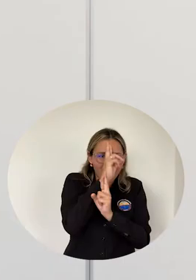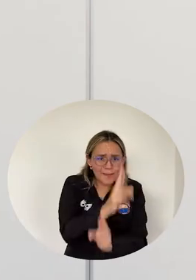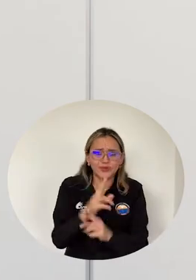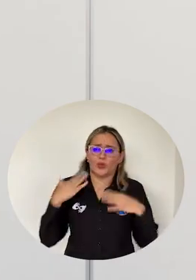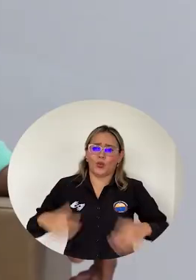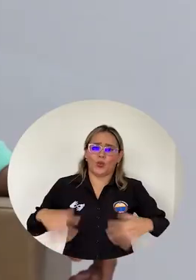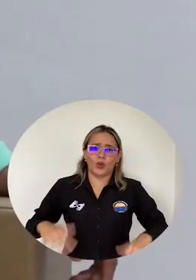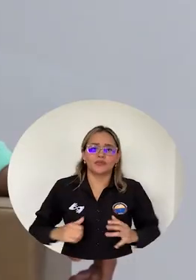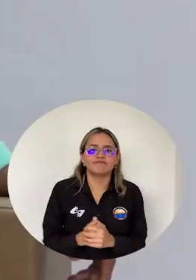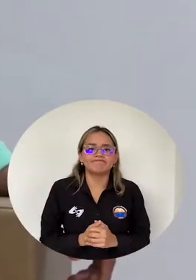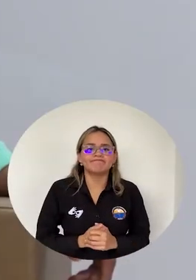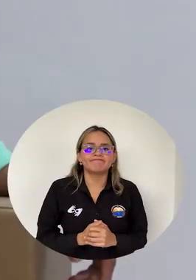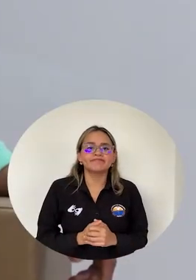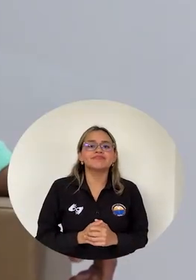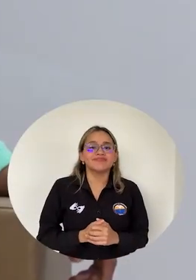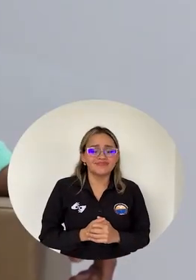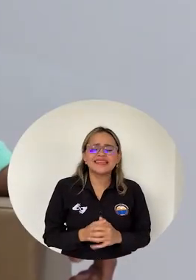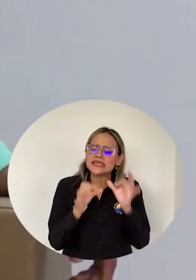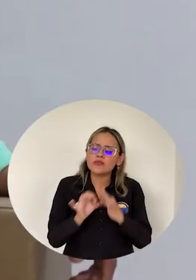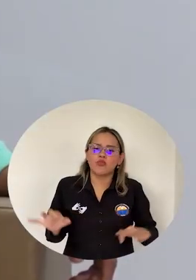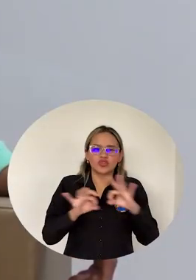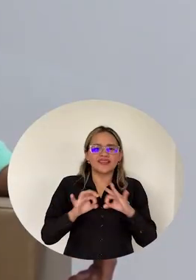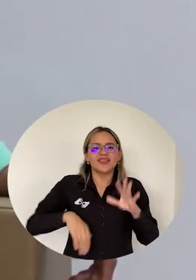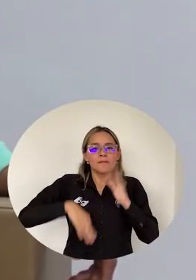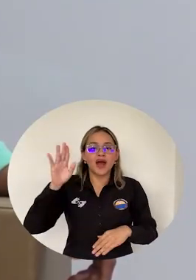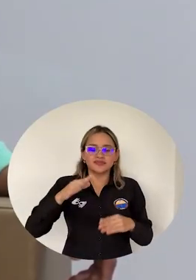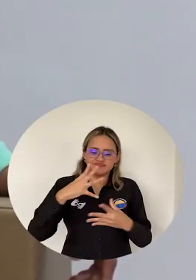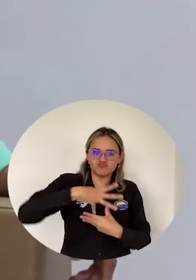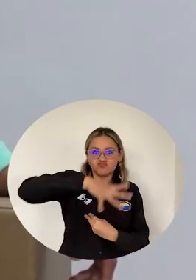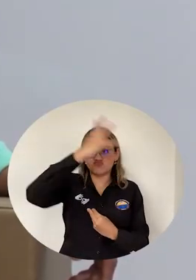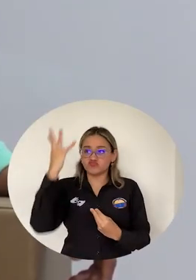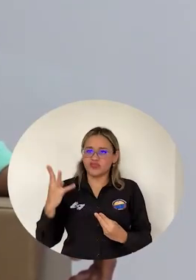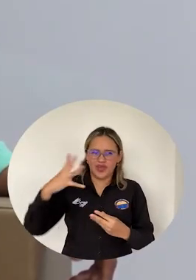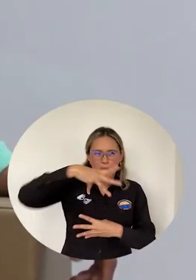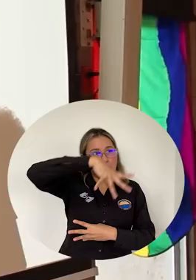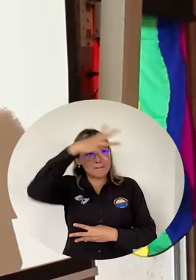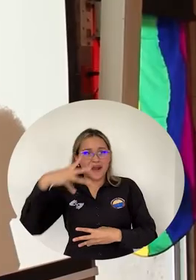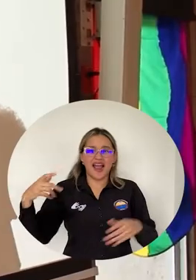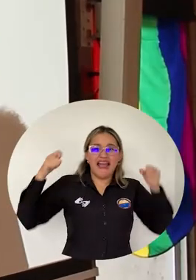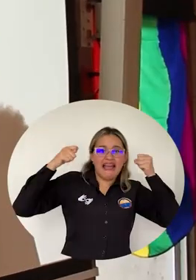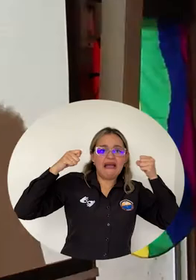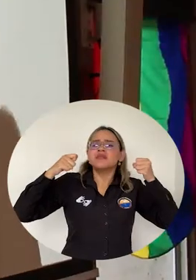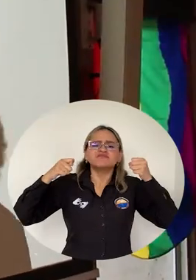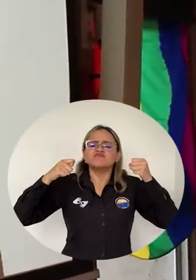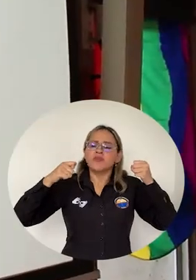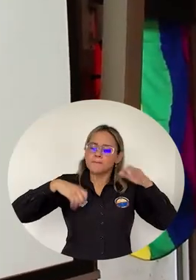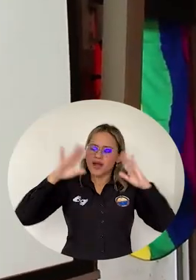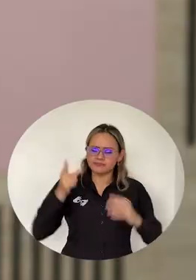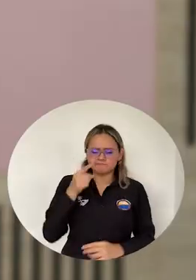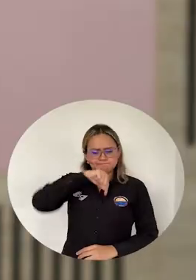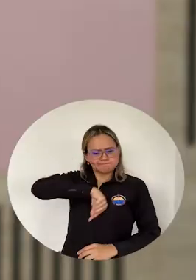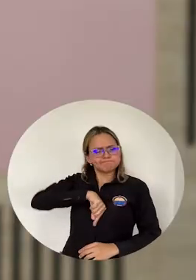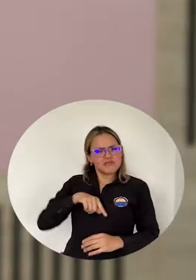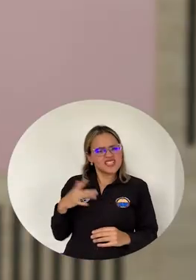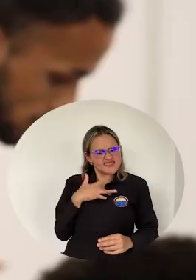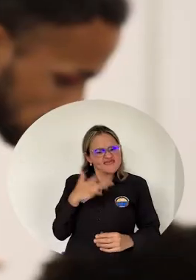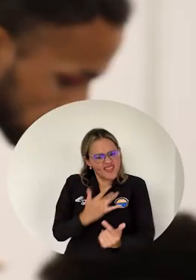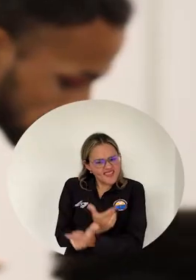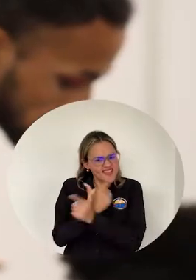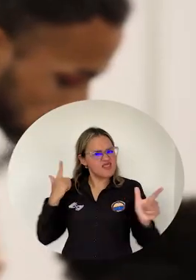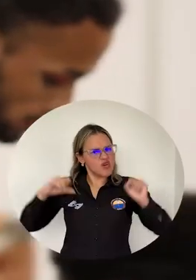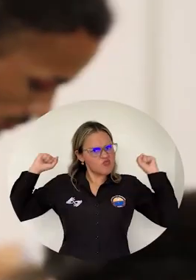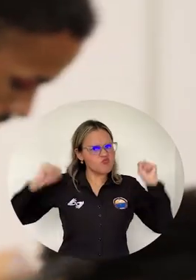Por el respeto Necesitamos que con bandera O sin bandera La gente sienta la libertad de ser Mantengamos esta semana De orgullo Pero